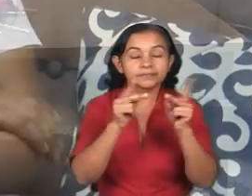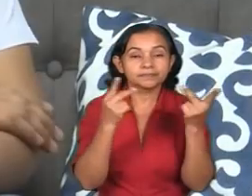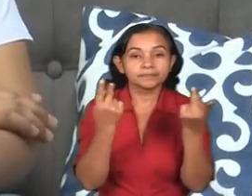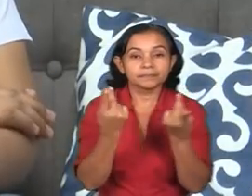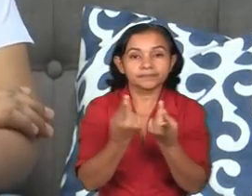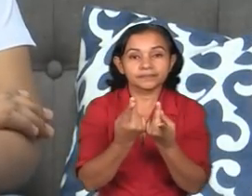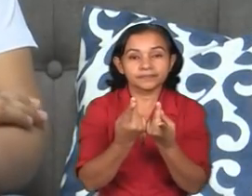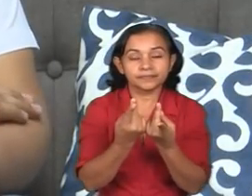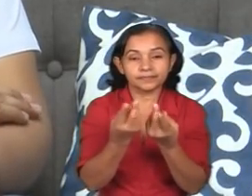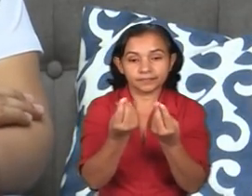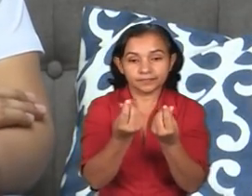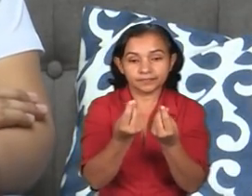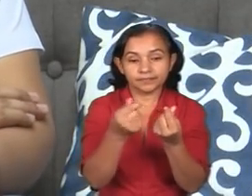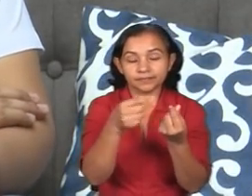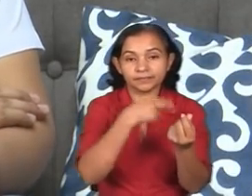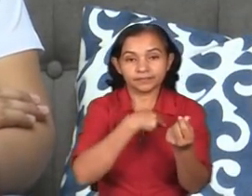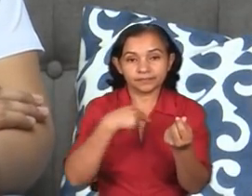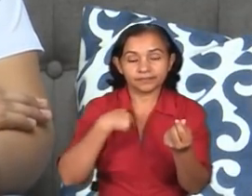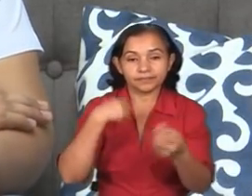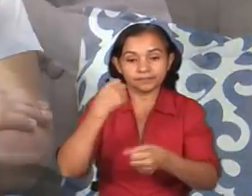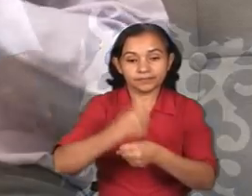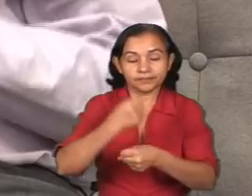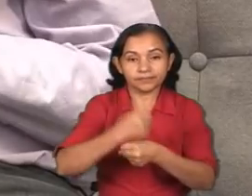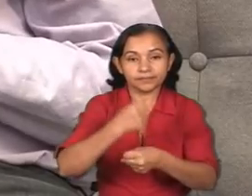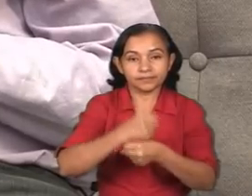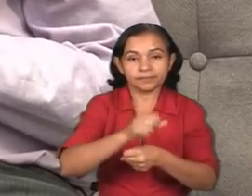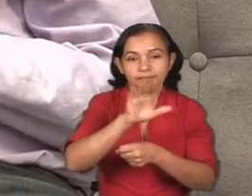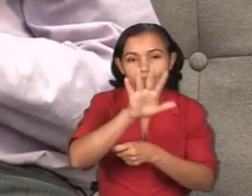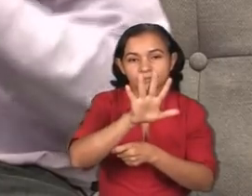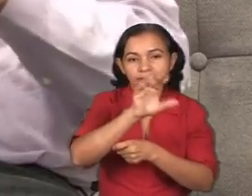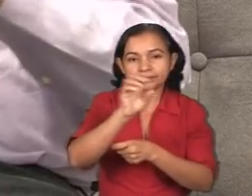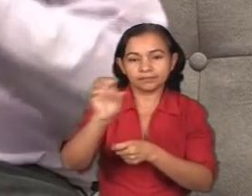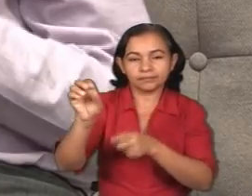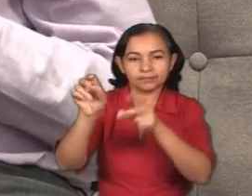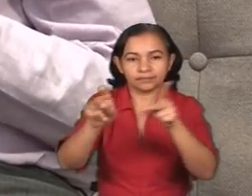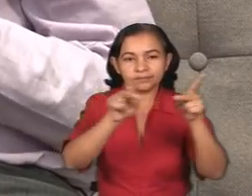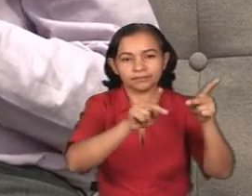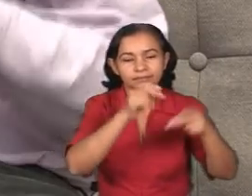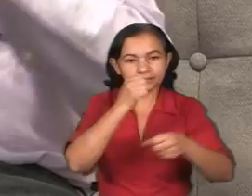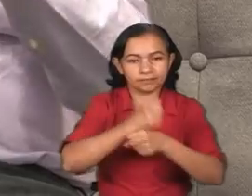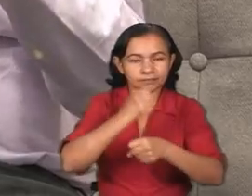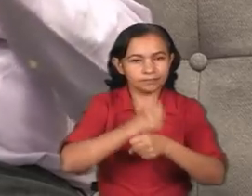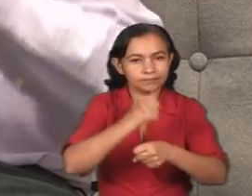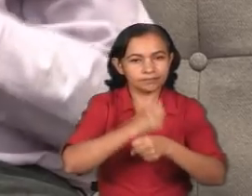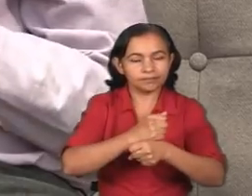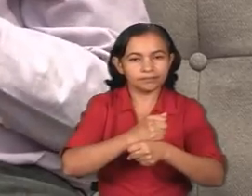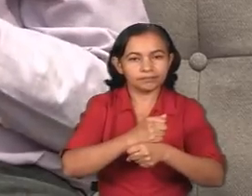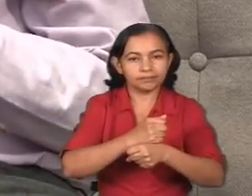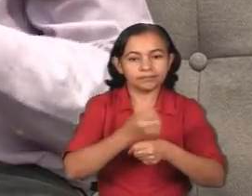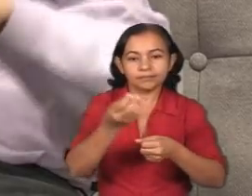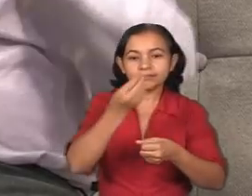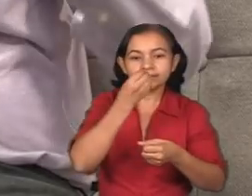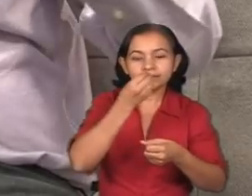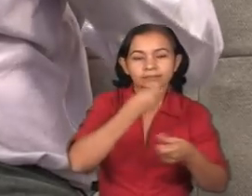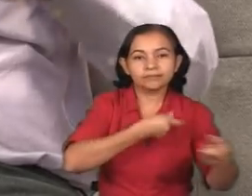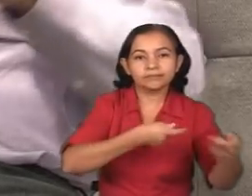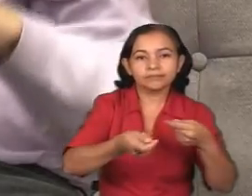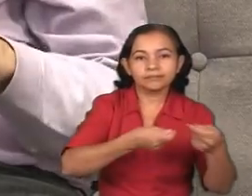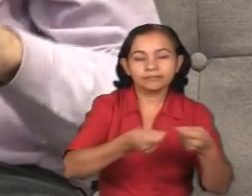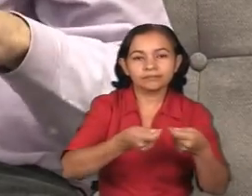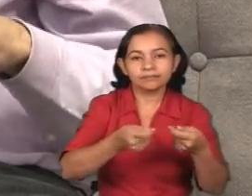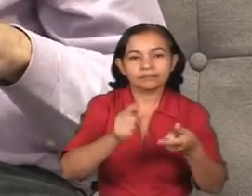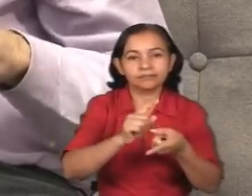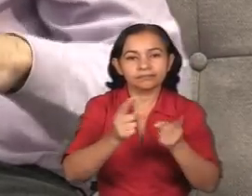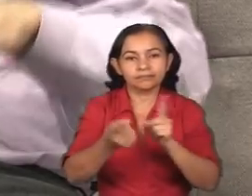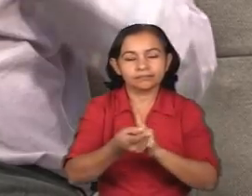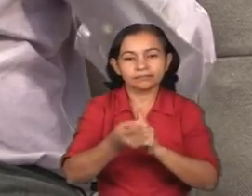la economía que se está ahí. Ahí están trabajando no menos de 500 trabajadores, obreros. Entonces alguien les tiene que hacer la comida. Ellos pernoctan, ahí